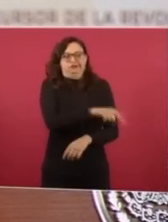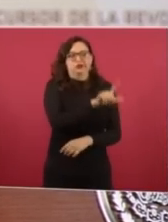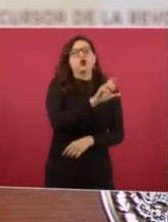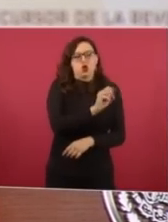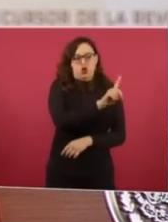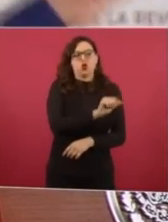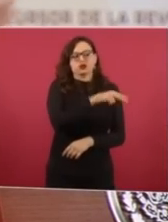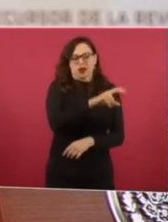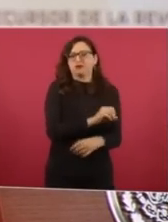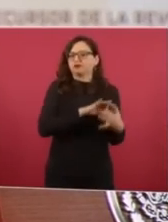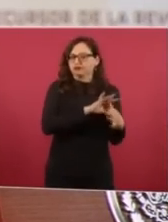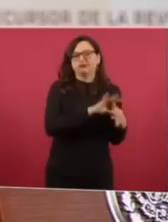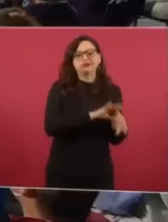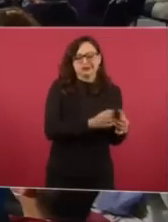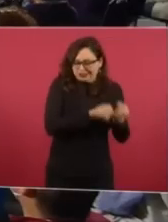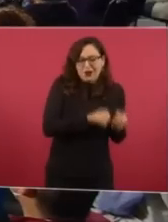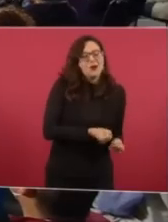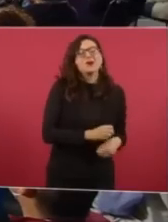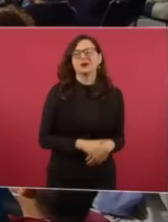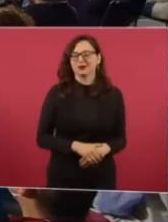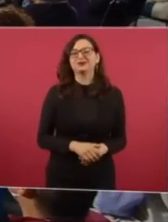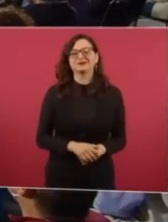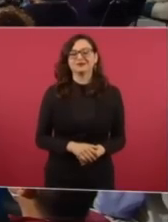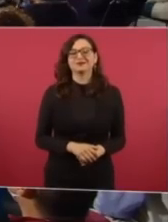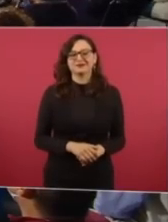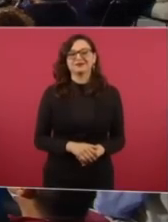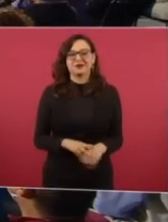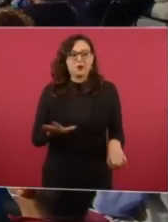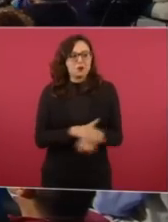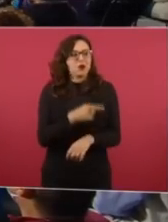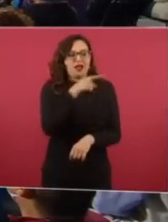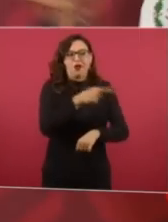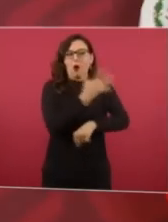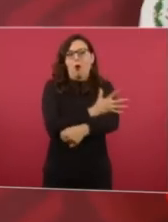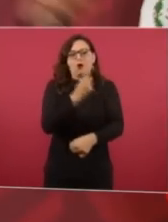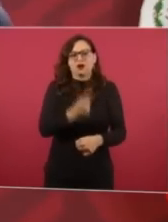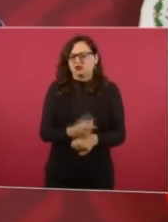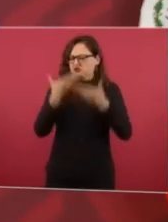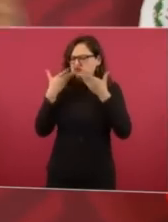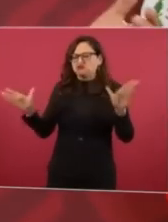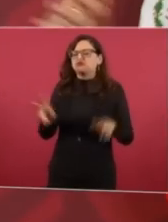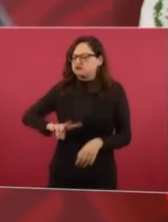o sea porque ese hablas